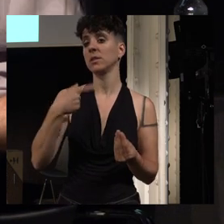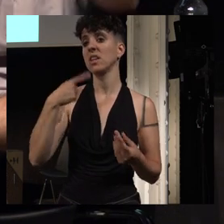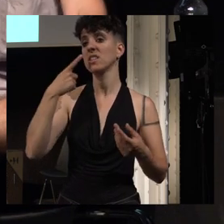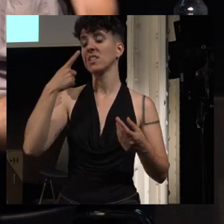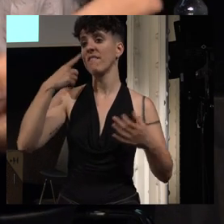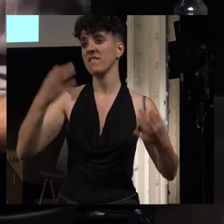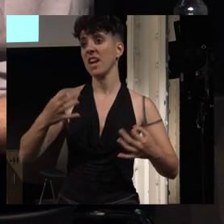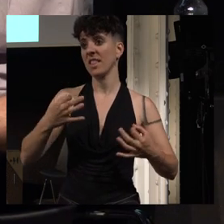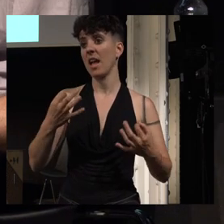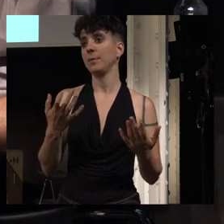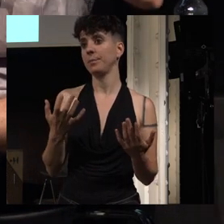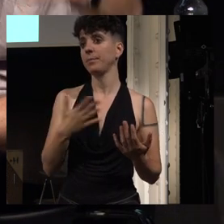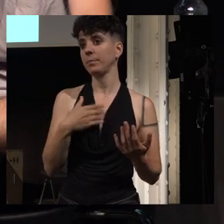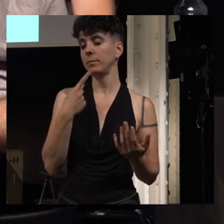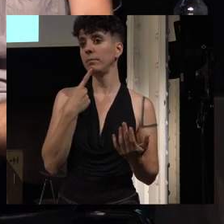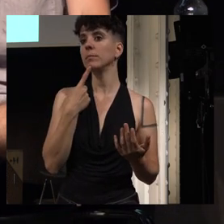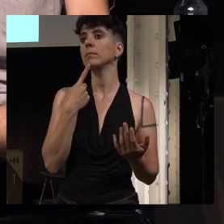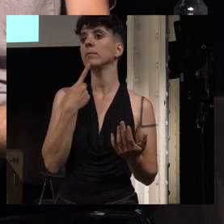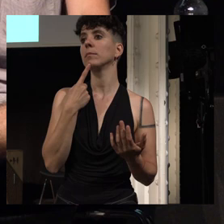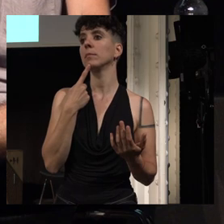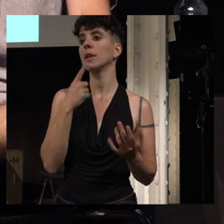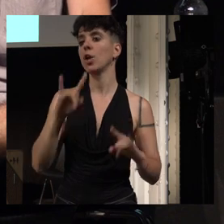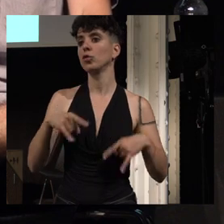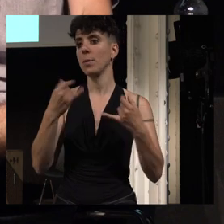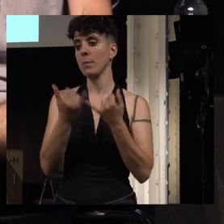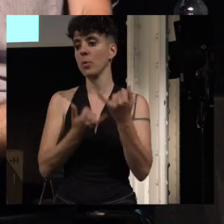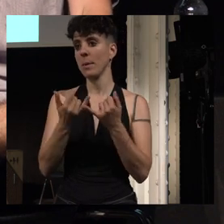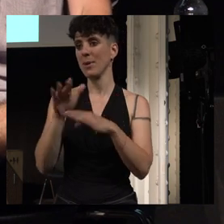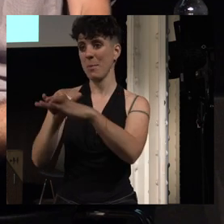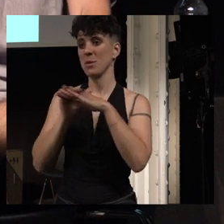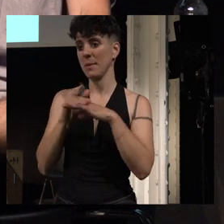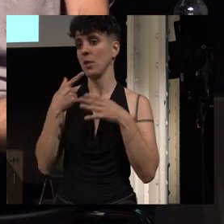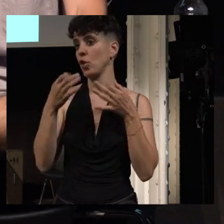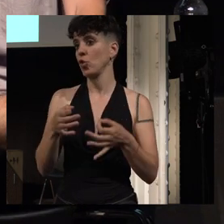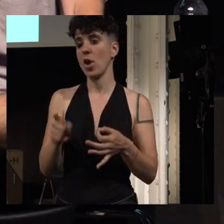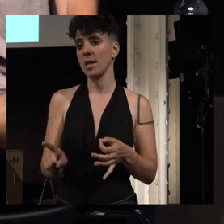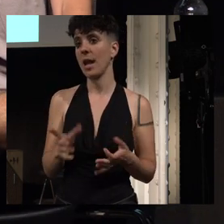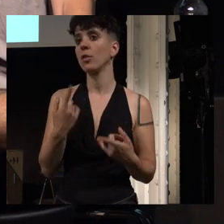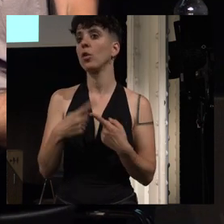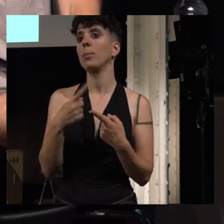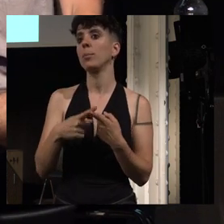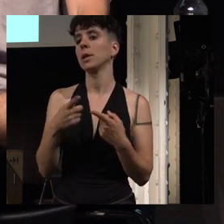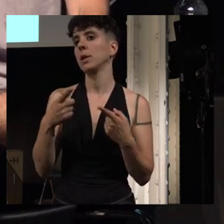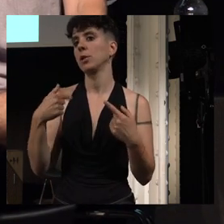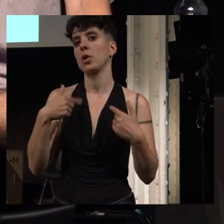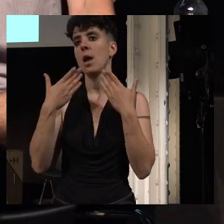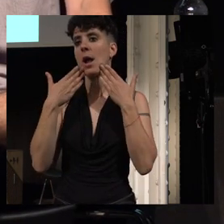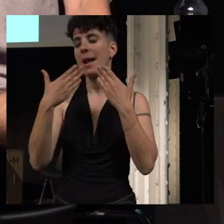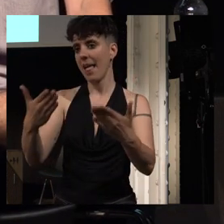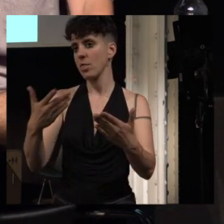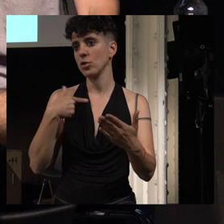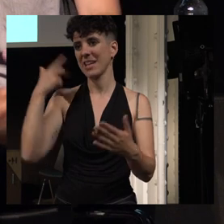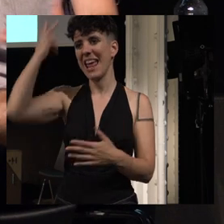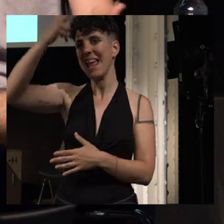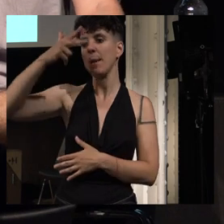blanca, alguna ni siquiera ha llegado, o sea, que doble problema, pero sobre todo quería daros las gracias, porque era una hipótesis, probablemente no exista